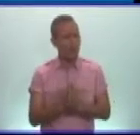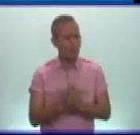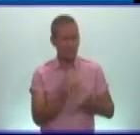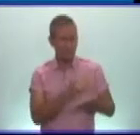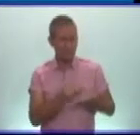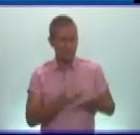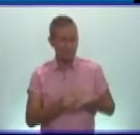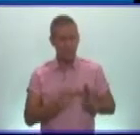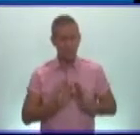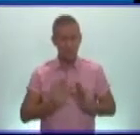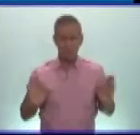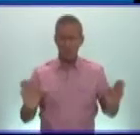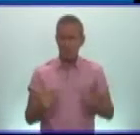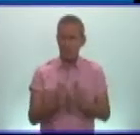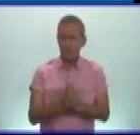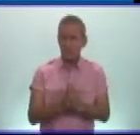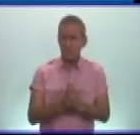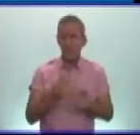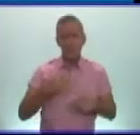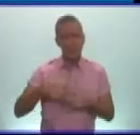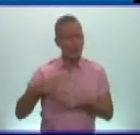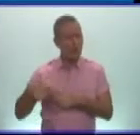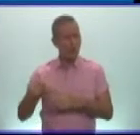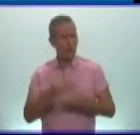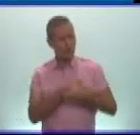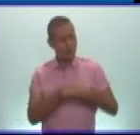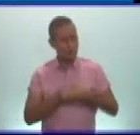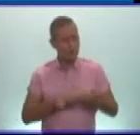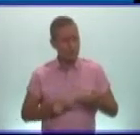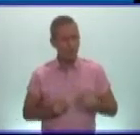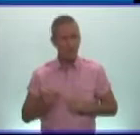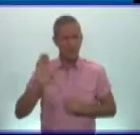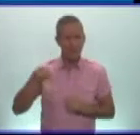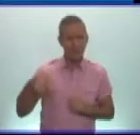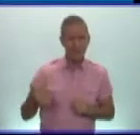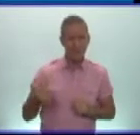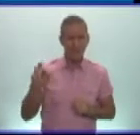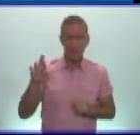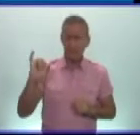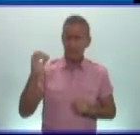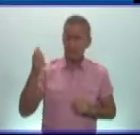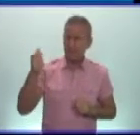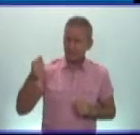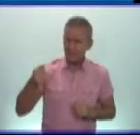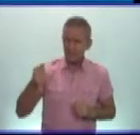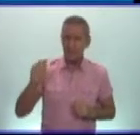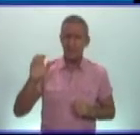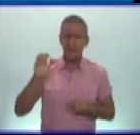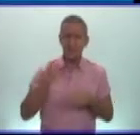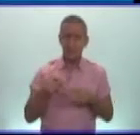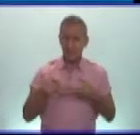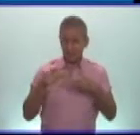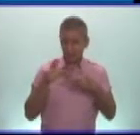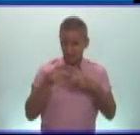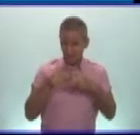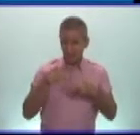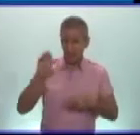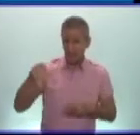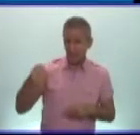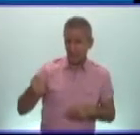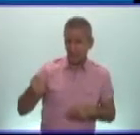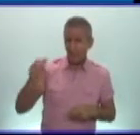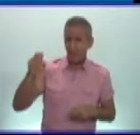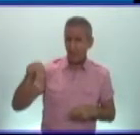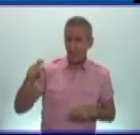a María Mantilla, donde aparecen precisamente estas correspondencias, estas misivas que envió nuestro apóstol a